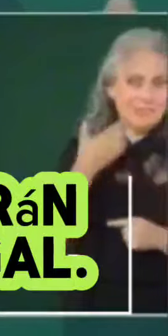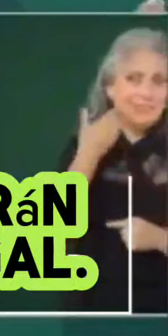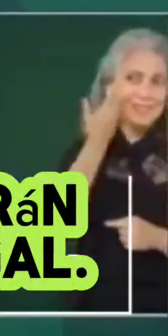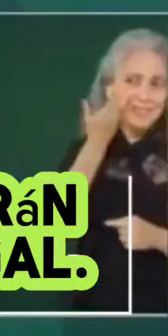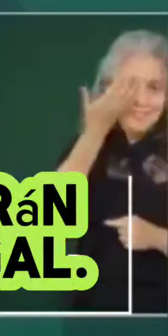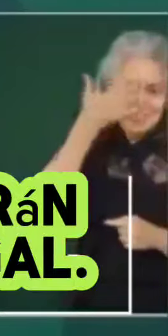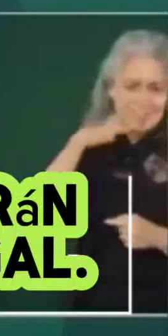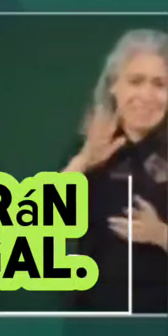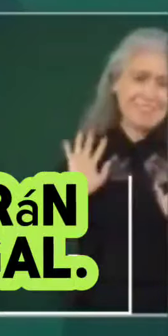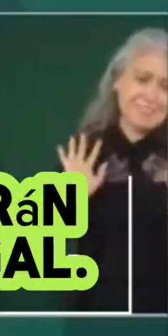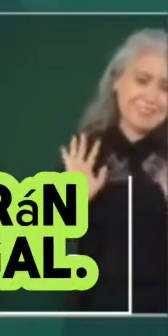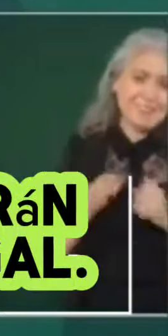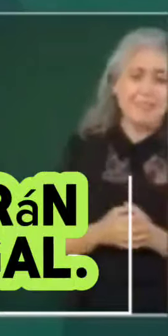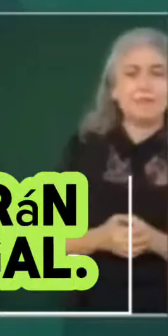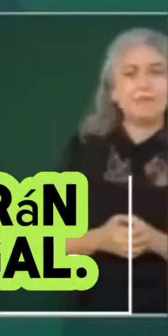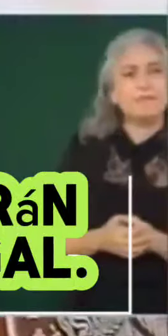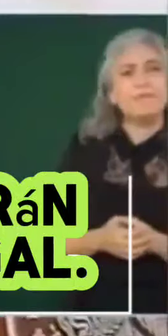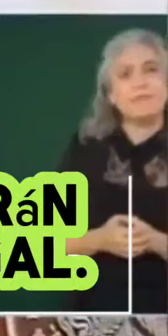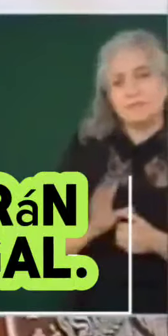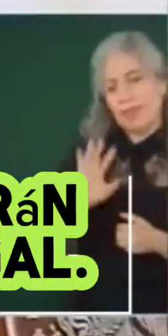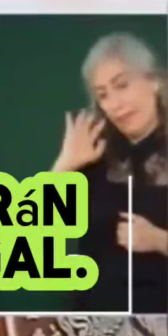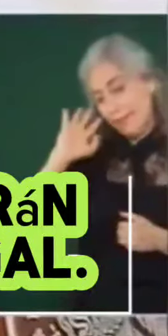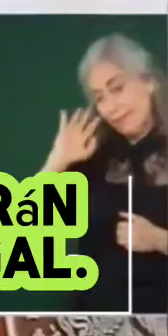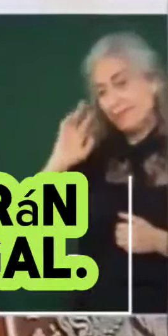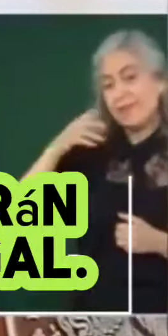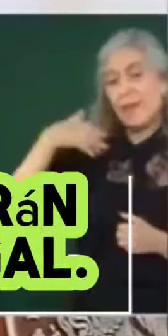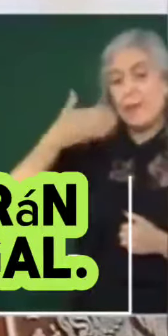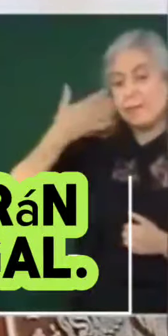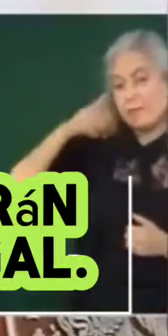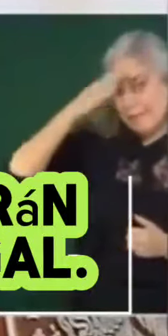Vamos a saber cómo estuvo.